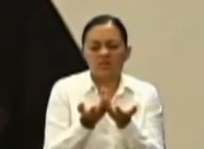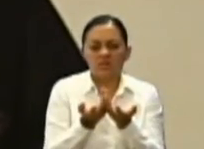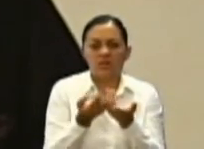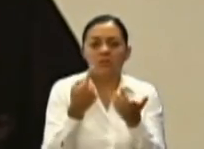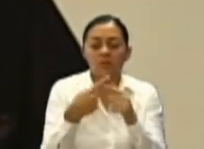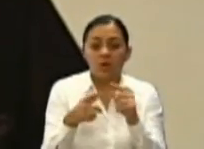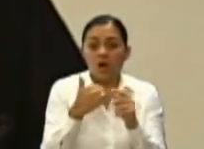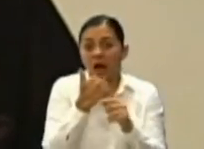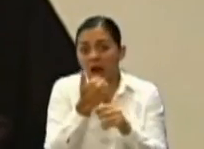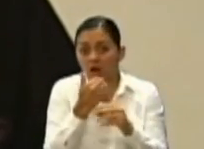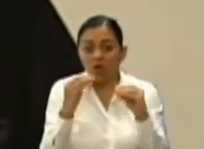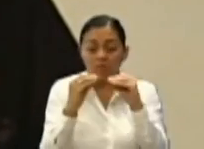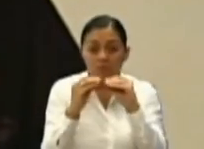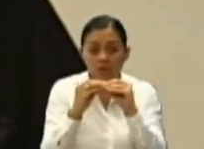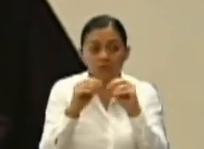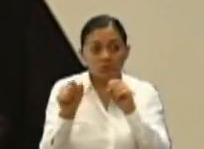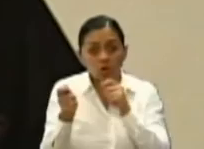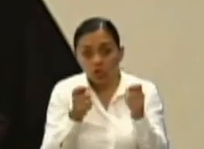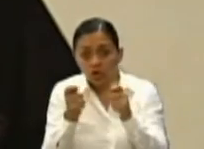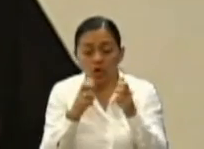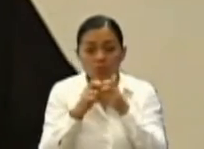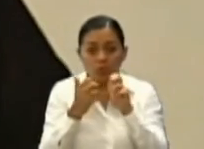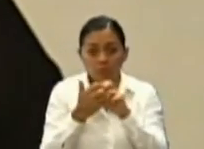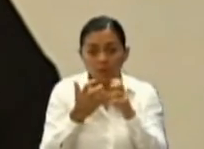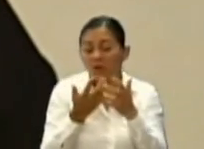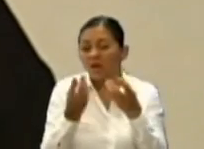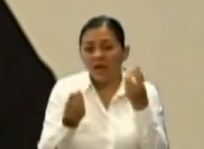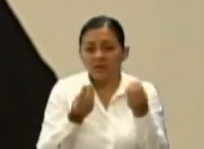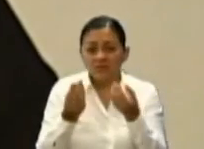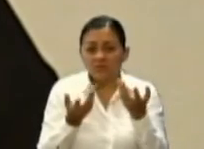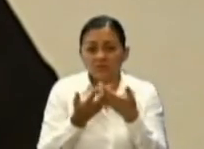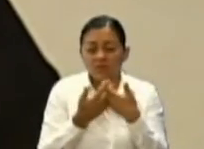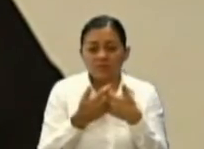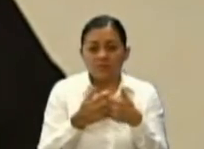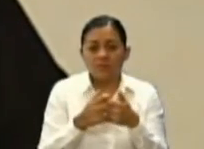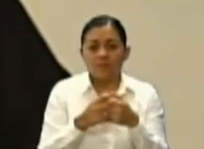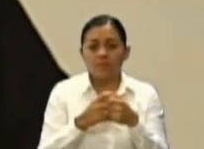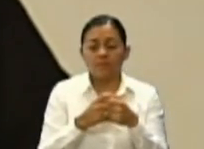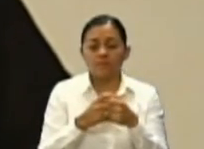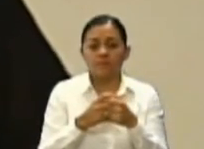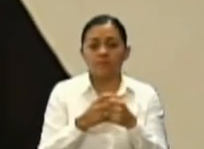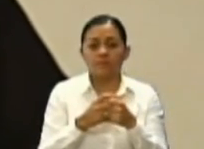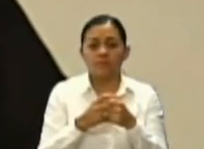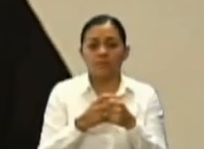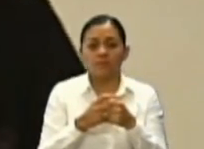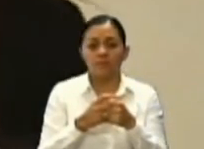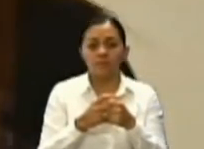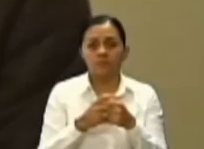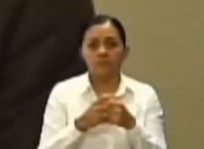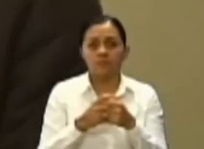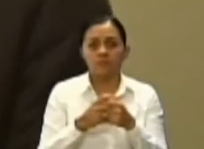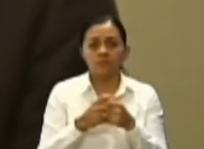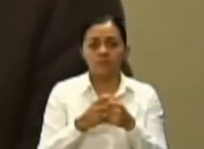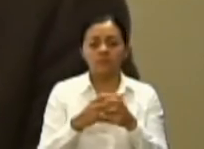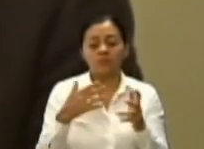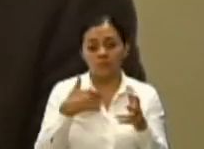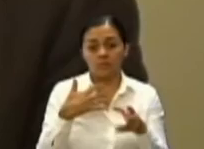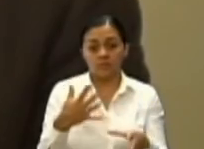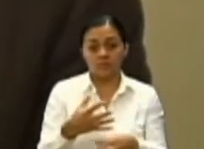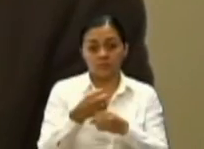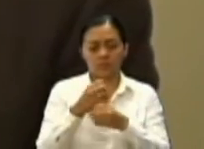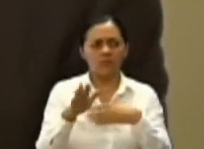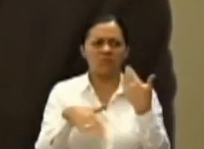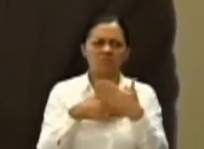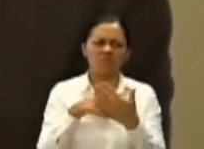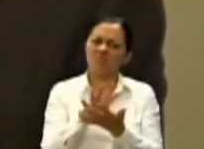algún contingente de manejo de crisis justamente para evitar que ese tipo de situaciones se den durante la visita del pontífice gracias medio le puede asegurar que prácticamente no han